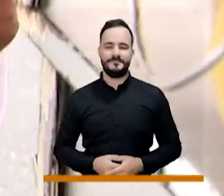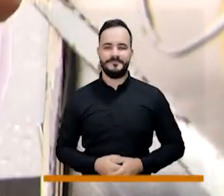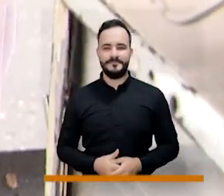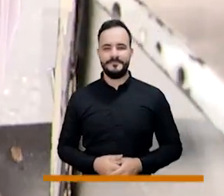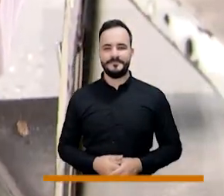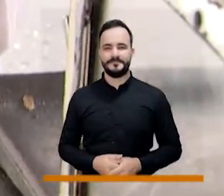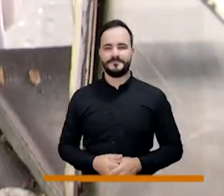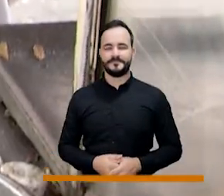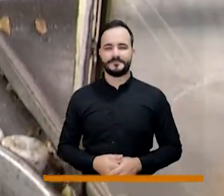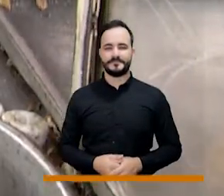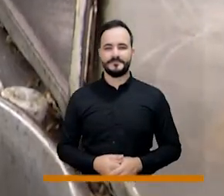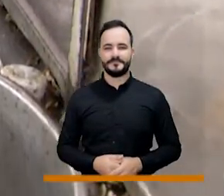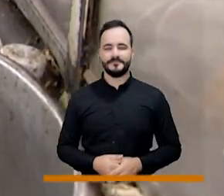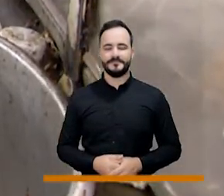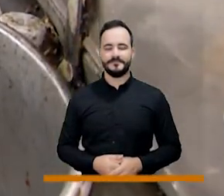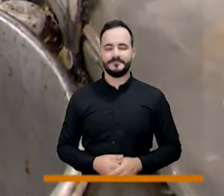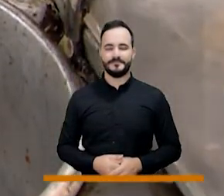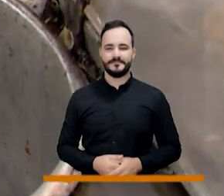Castilla.